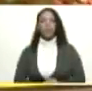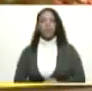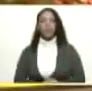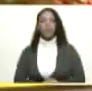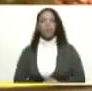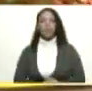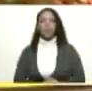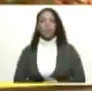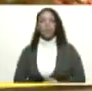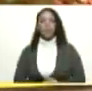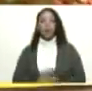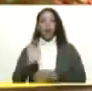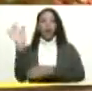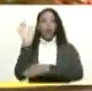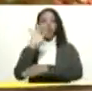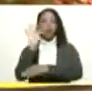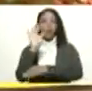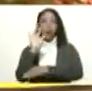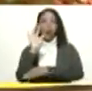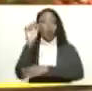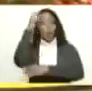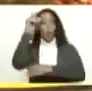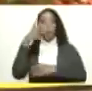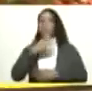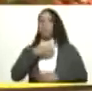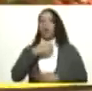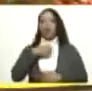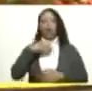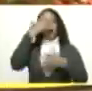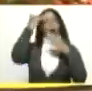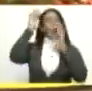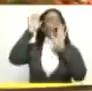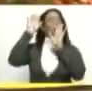Los funcionarios públicos no pueden olvidarse, lo decía